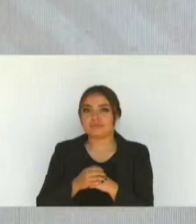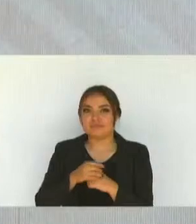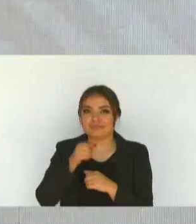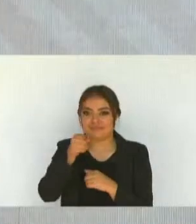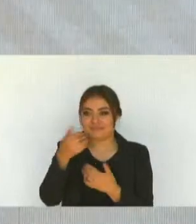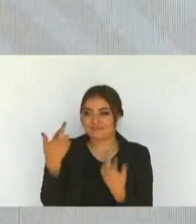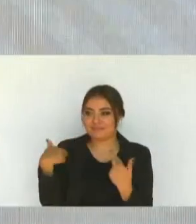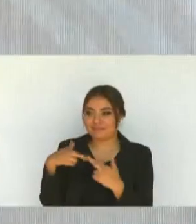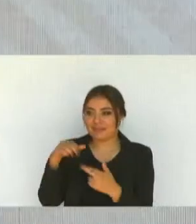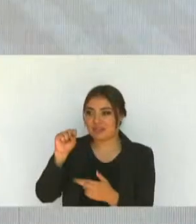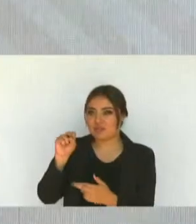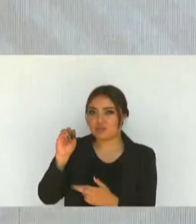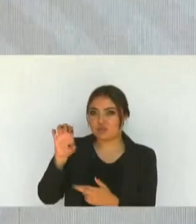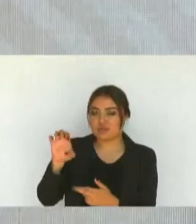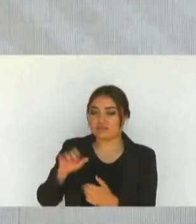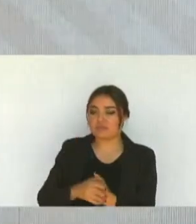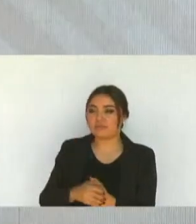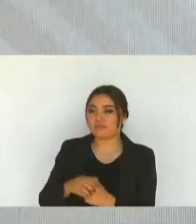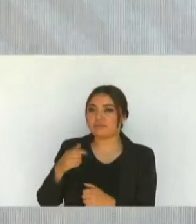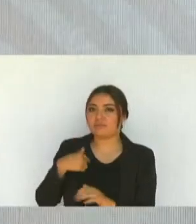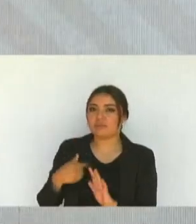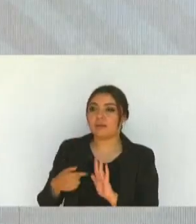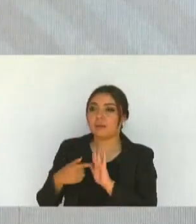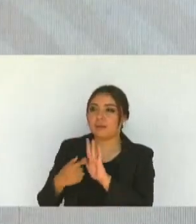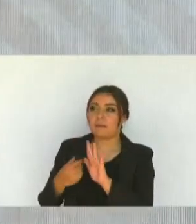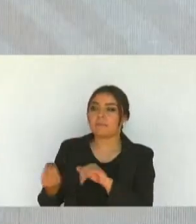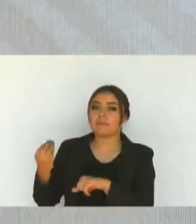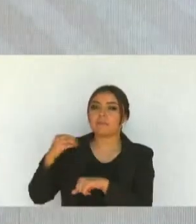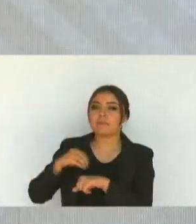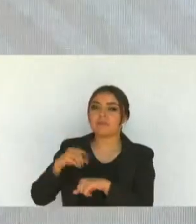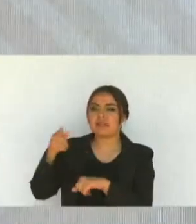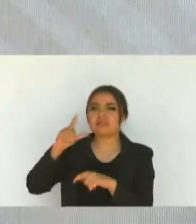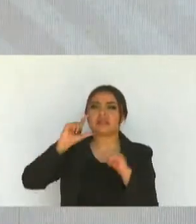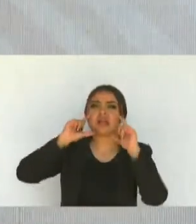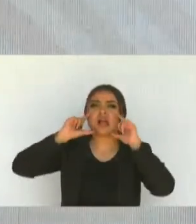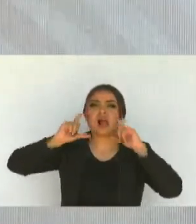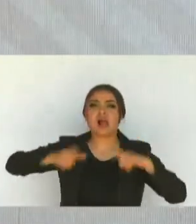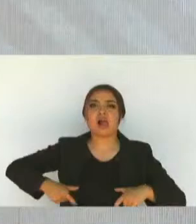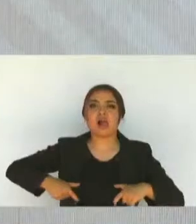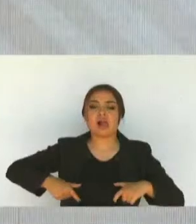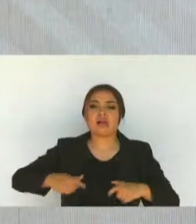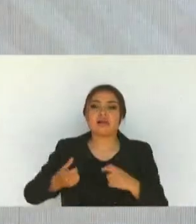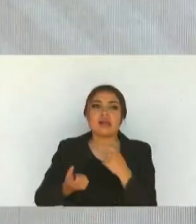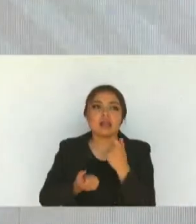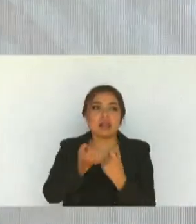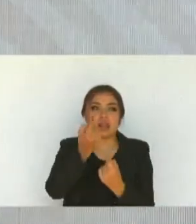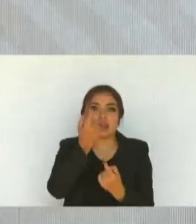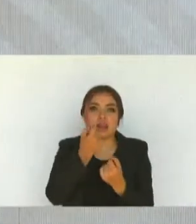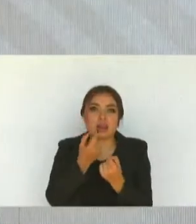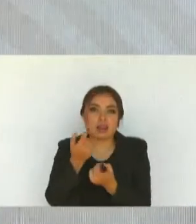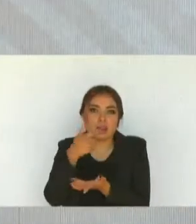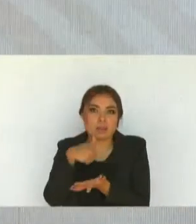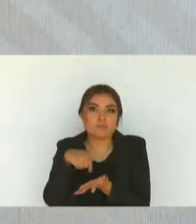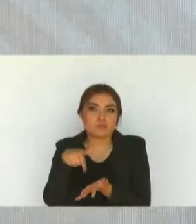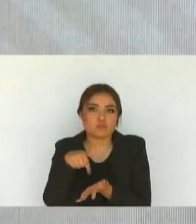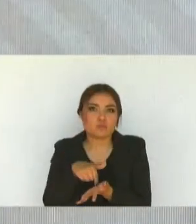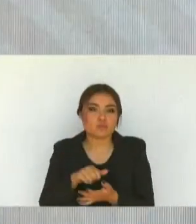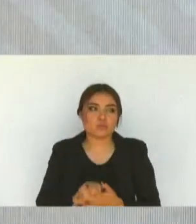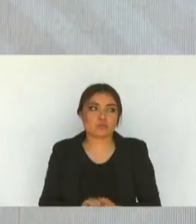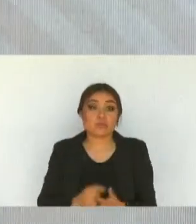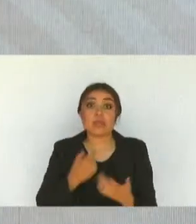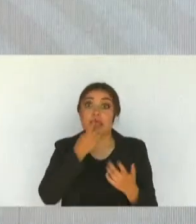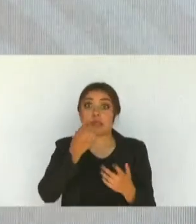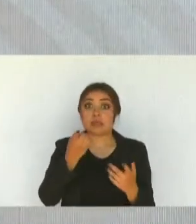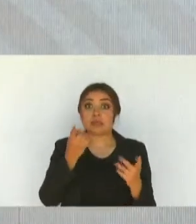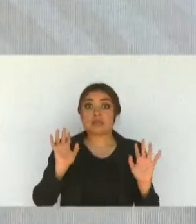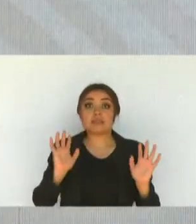Zoé, implementamos el programa piloto de eliminación de cubrebocas en espacios cerrados. Es decir, no dijimos